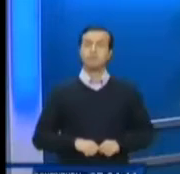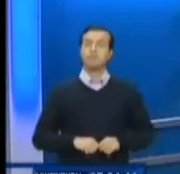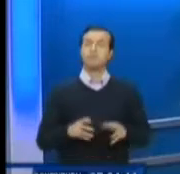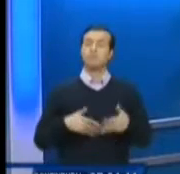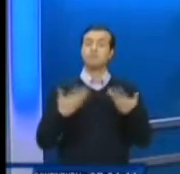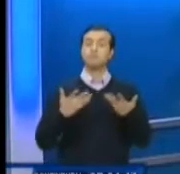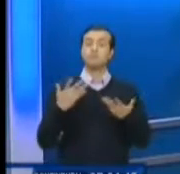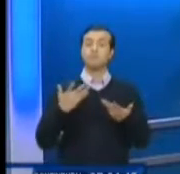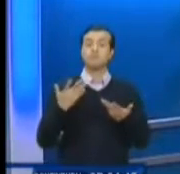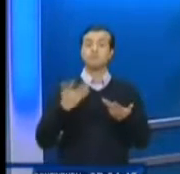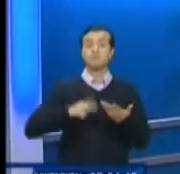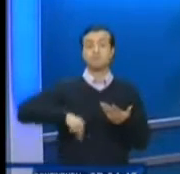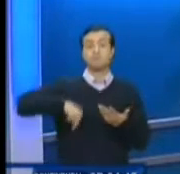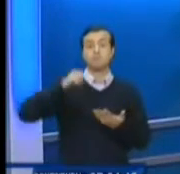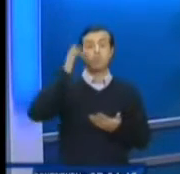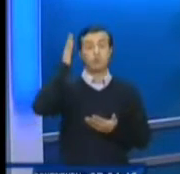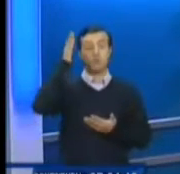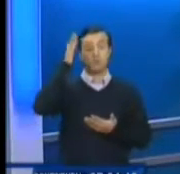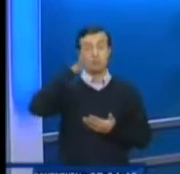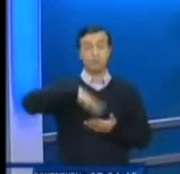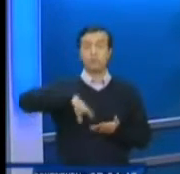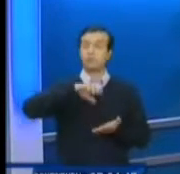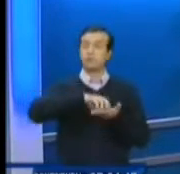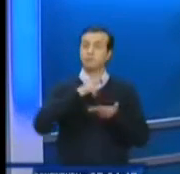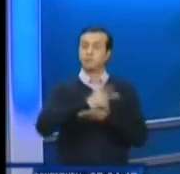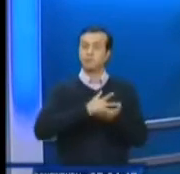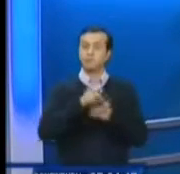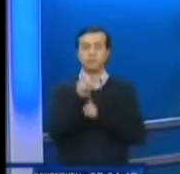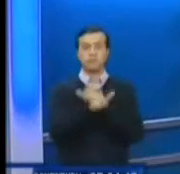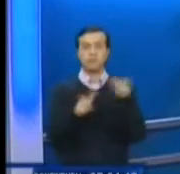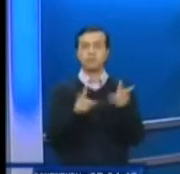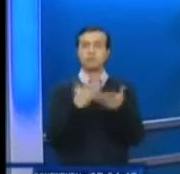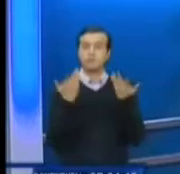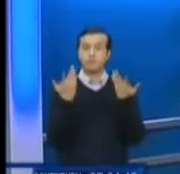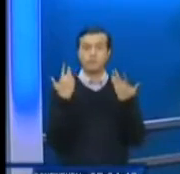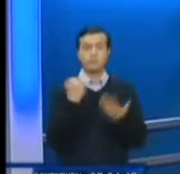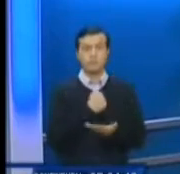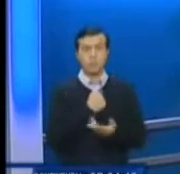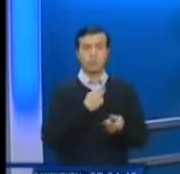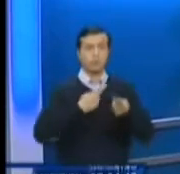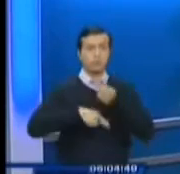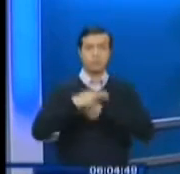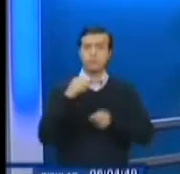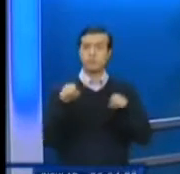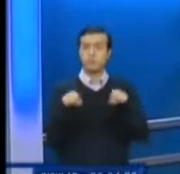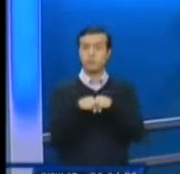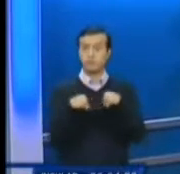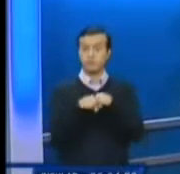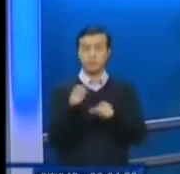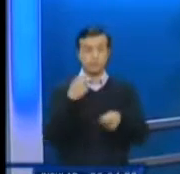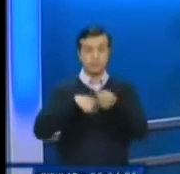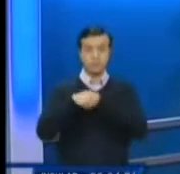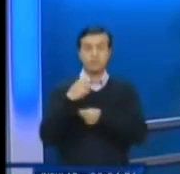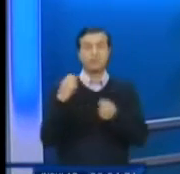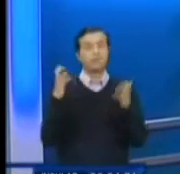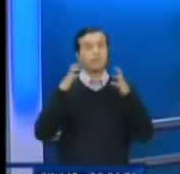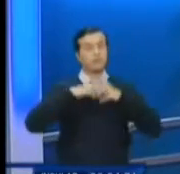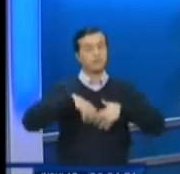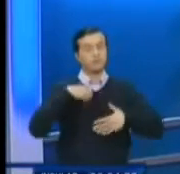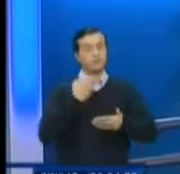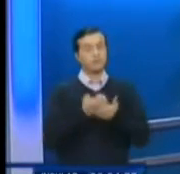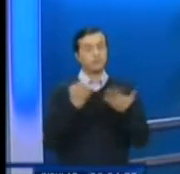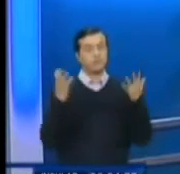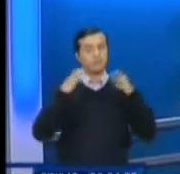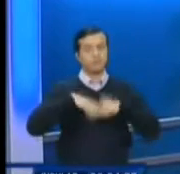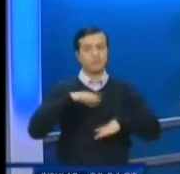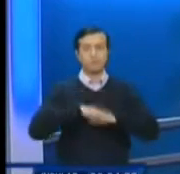Mientras tanto, en la frontera norte, en Tulcán, provincia del Carchi, propietarios de negocios de calzado también registran pérdidas económicas como consecuencia de la depreciación